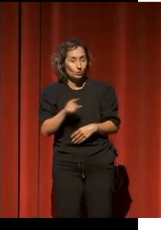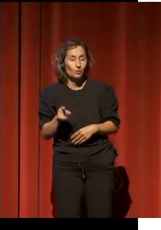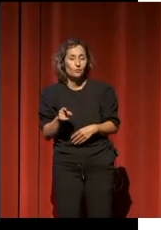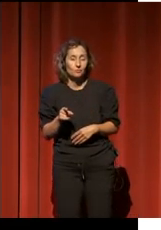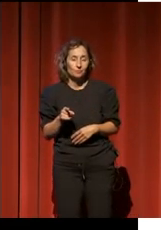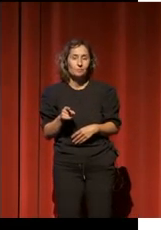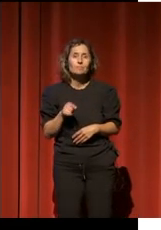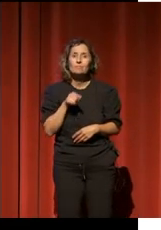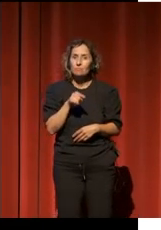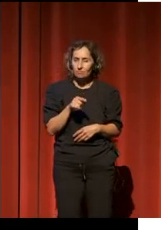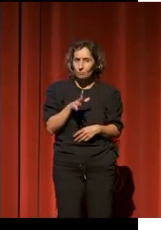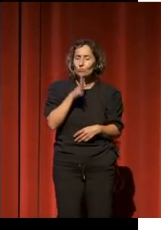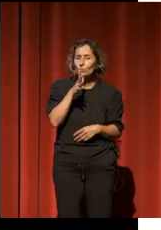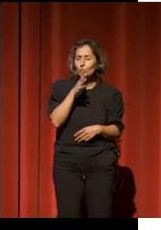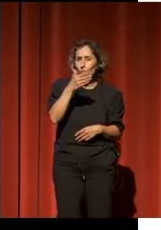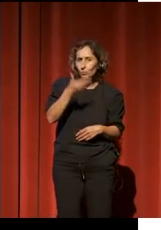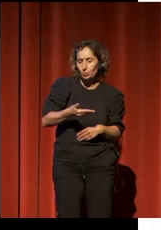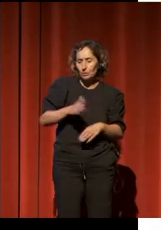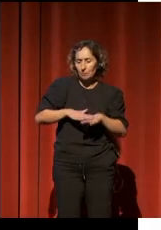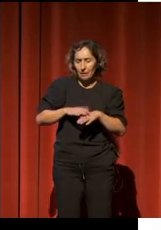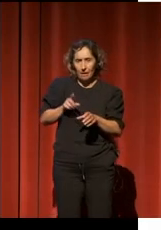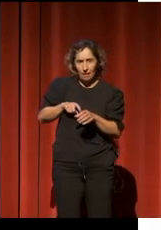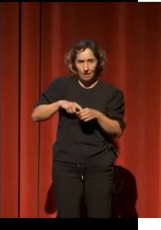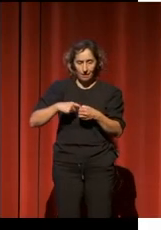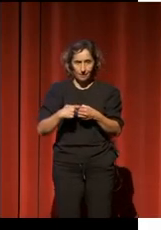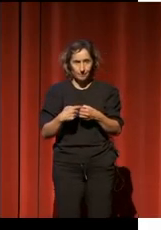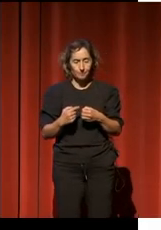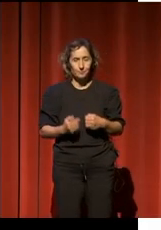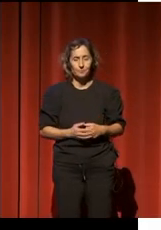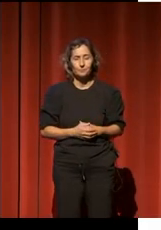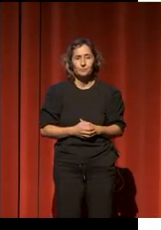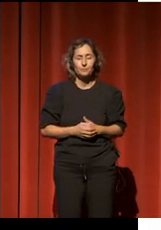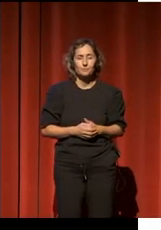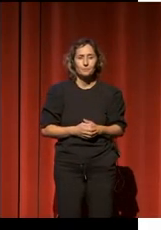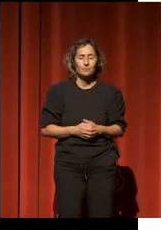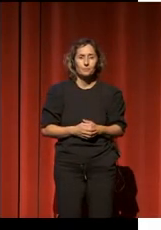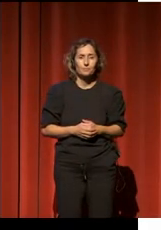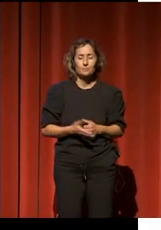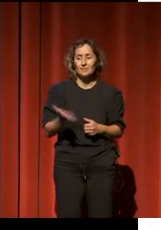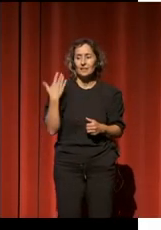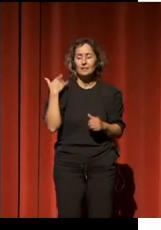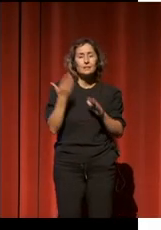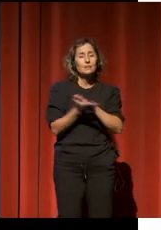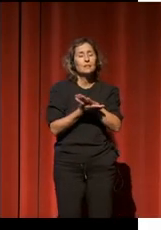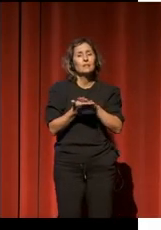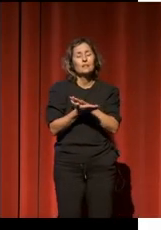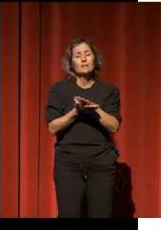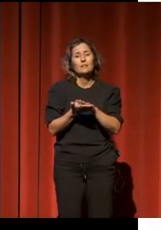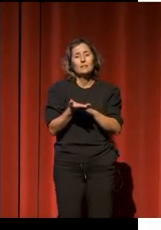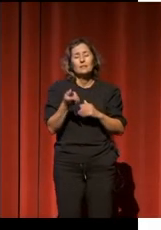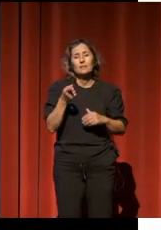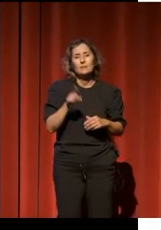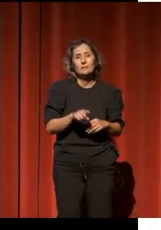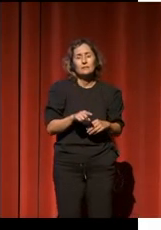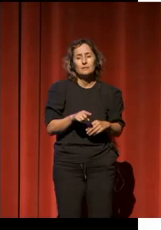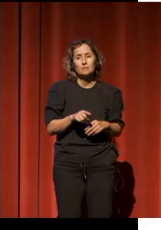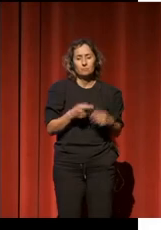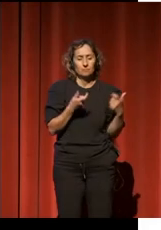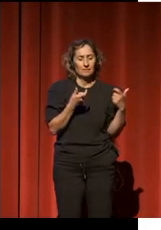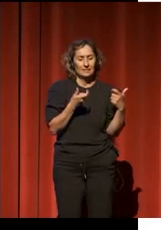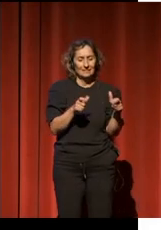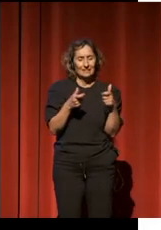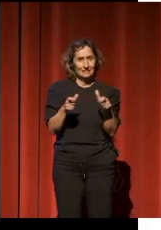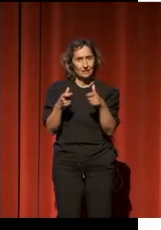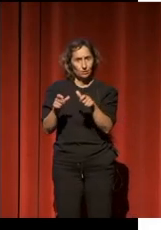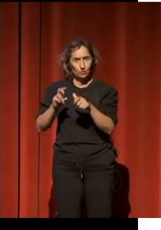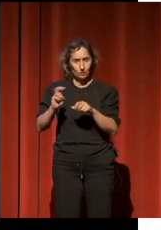eh factor clave para la participación ya hemos hablado mucho en cuanto a lo intersectorial de la importancia